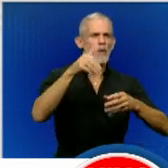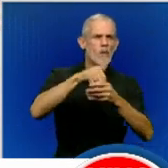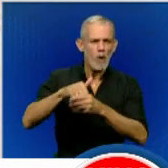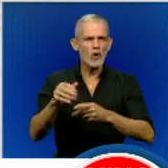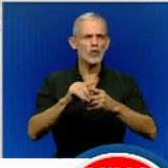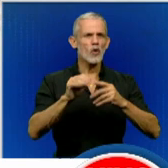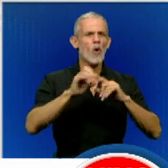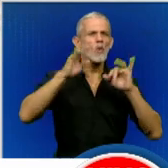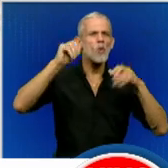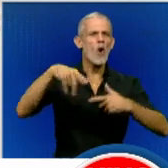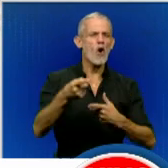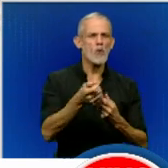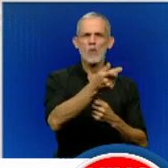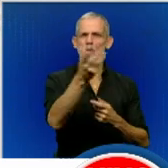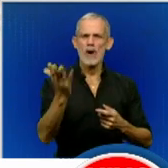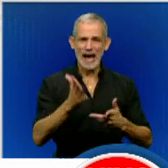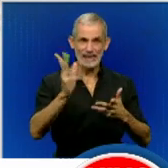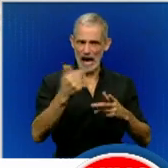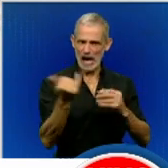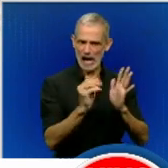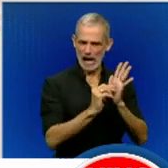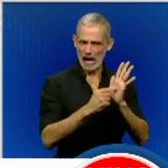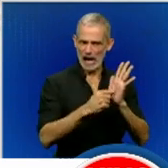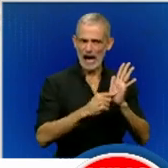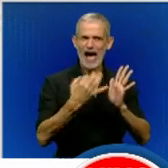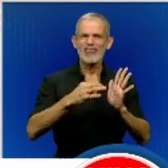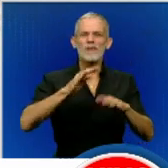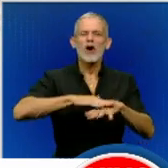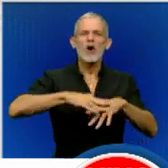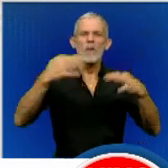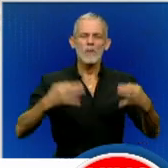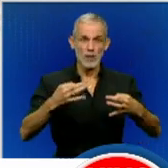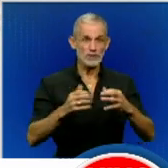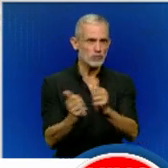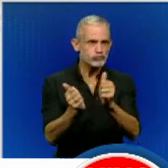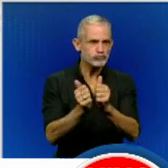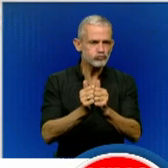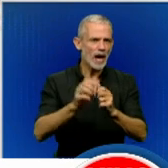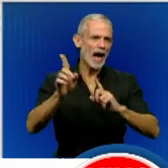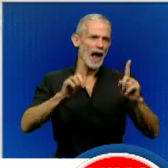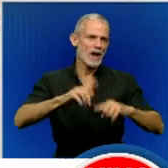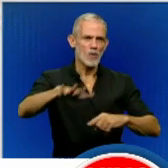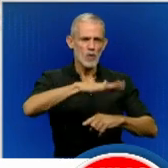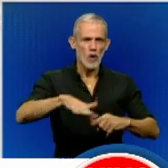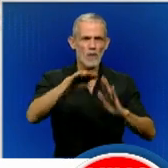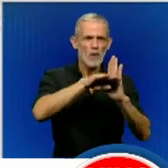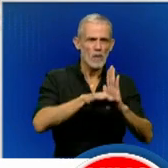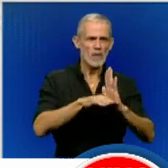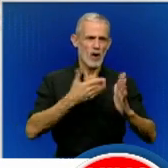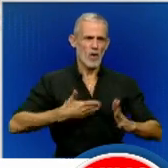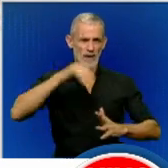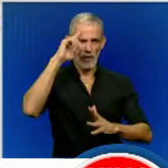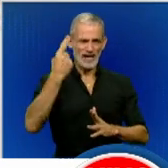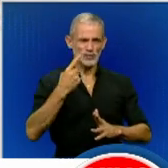lograrla ya que incluye una cláusula de compromiso de acompañamiento a ciertas medidas del gobierno nacional